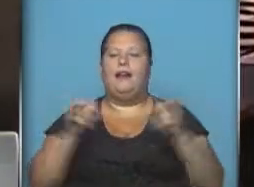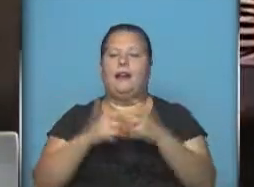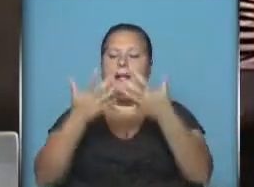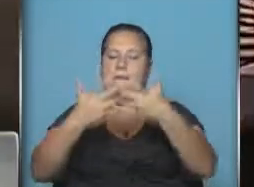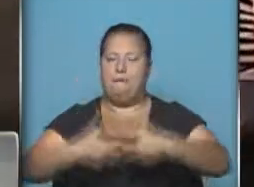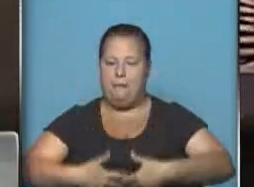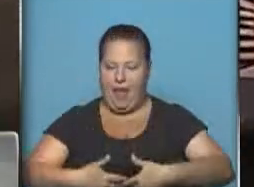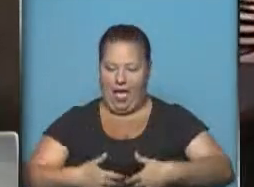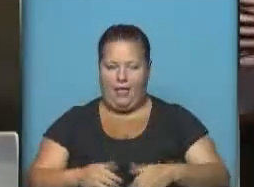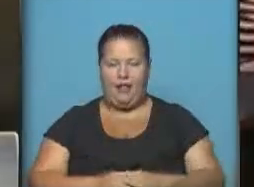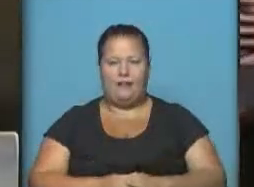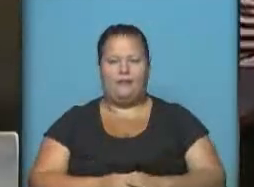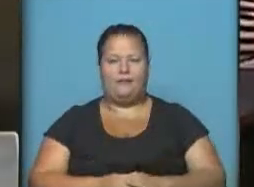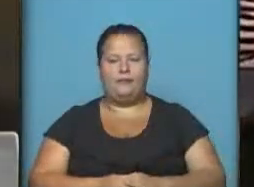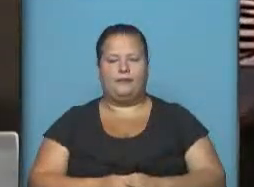planificó